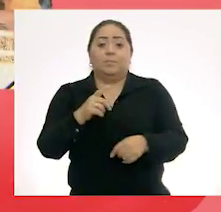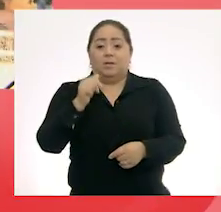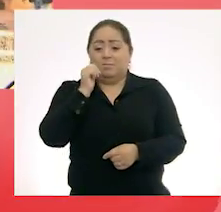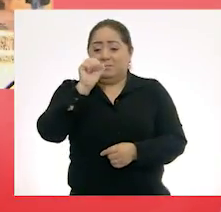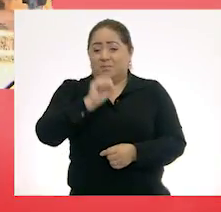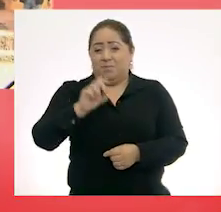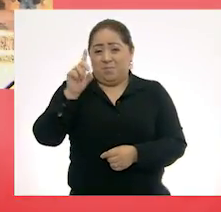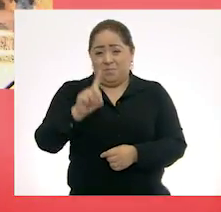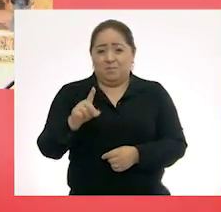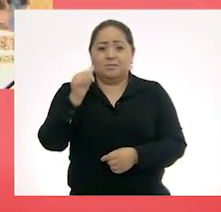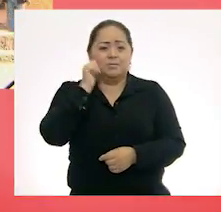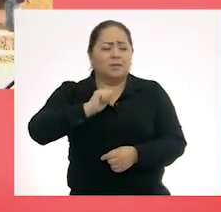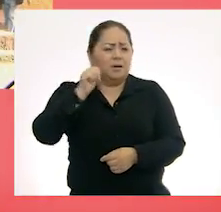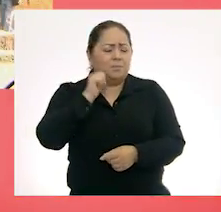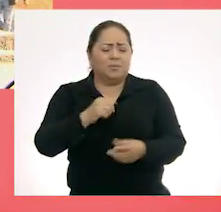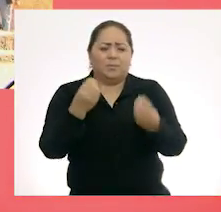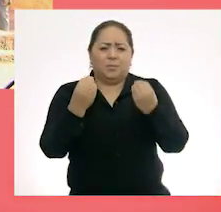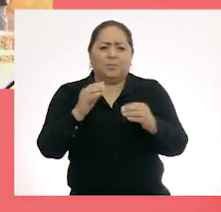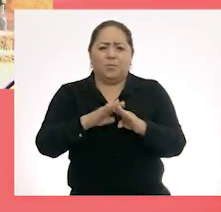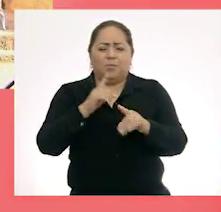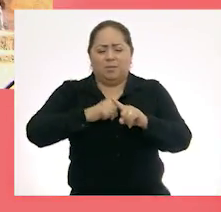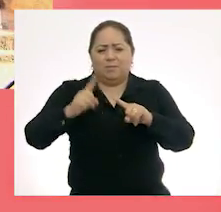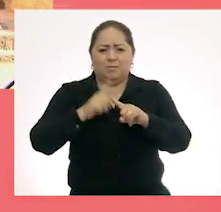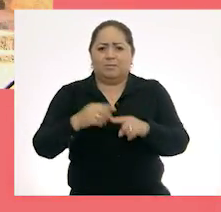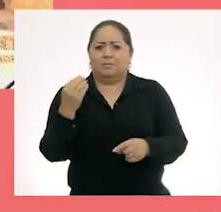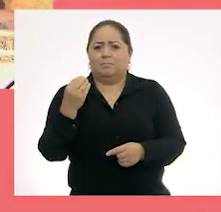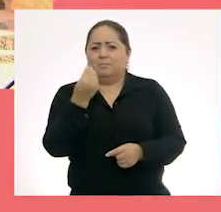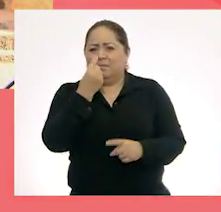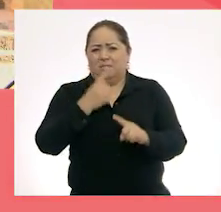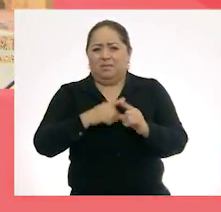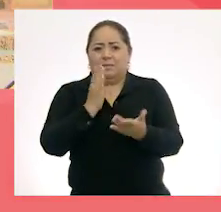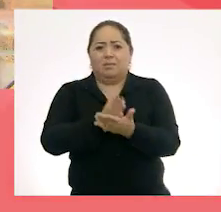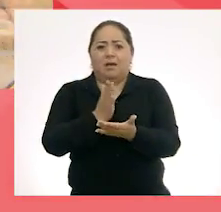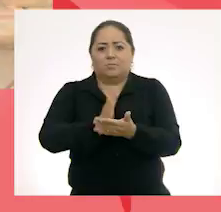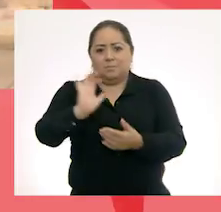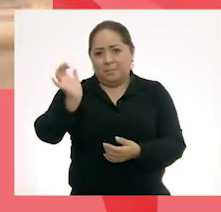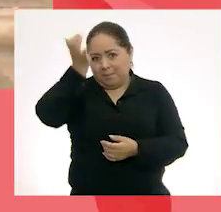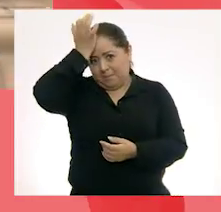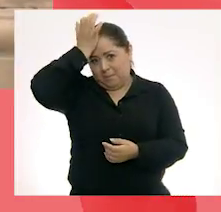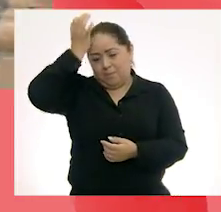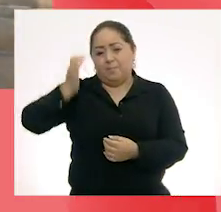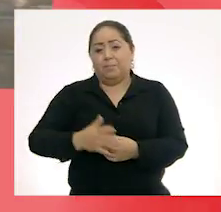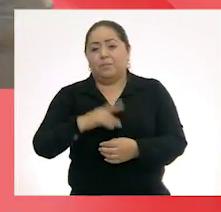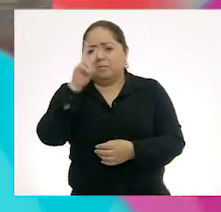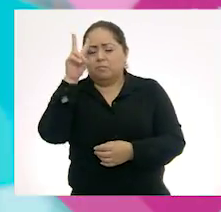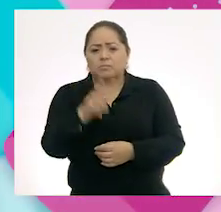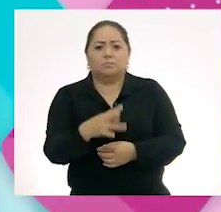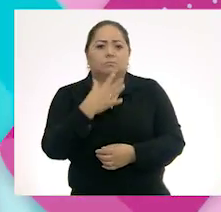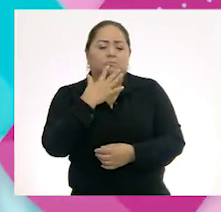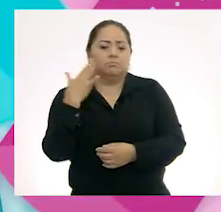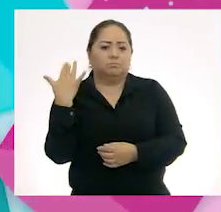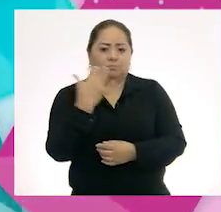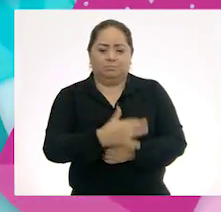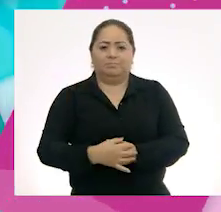fines de semana siempre encontraremos los típicos y deliciosos tacos de barbacoa, una verdadera